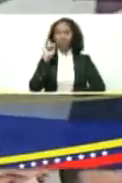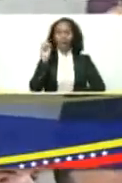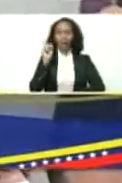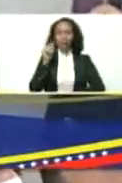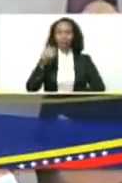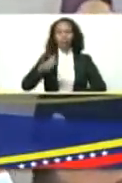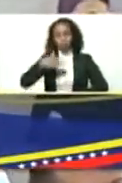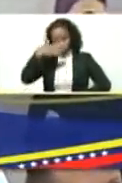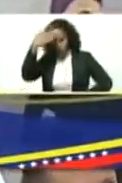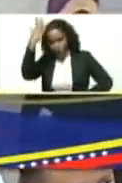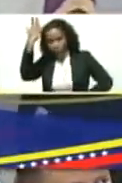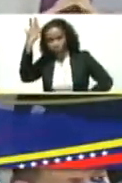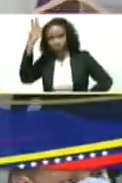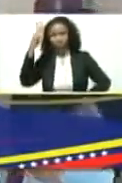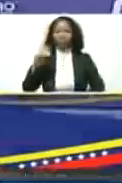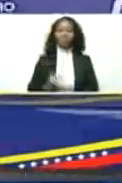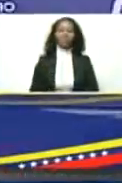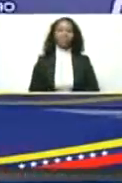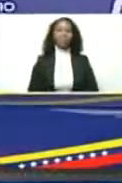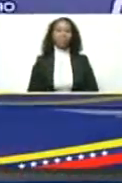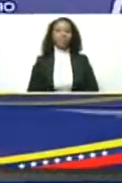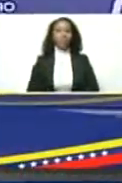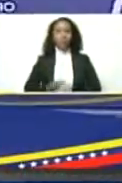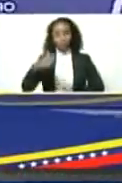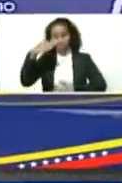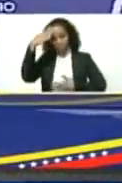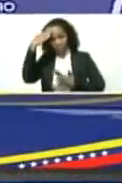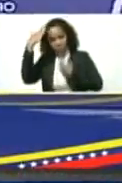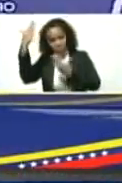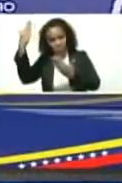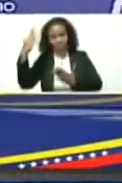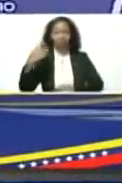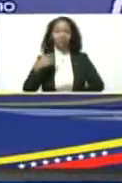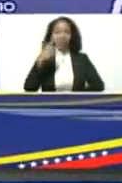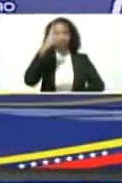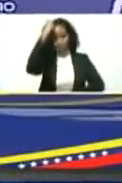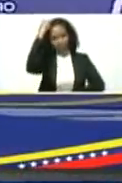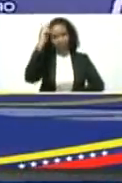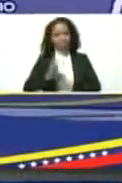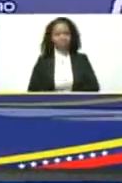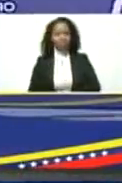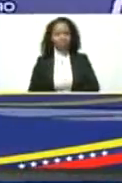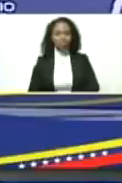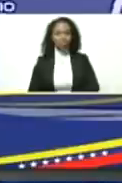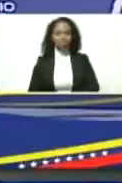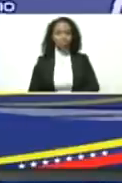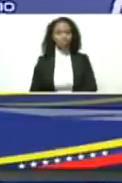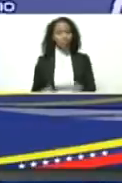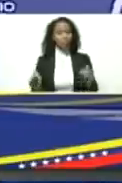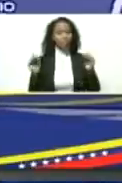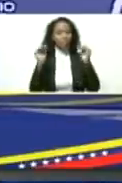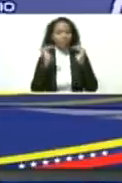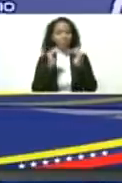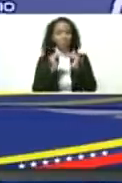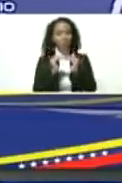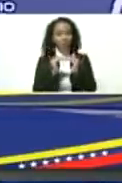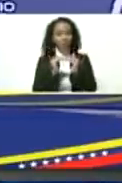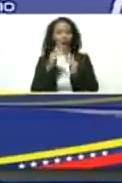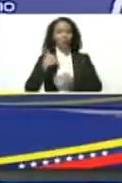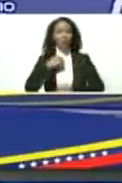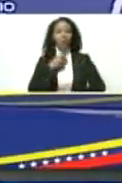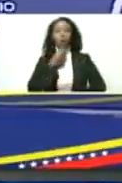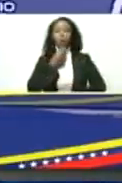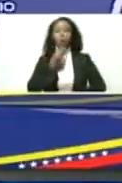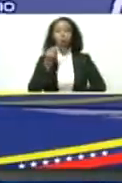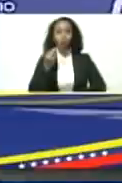aleikum, Tarek. Aleikum salam. Igual a nuestra joven